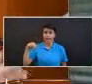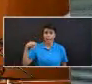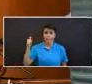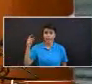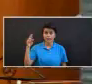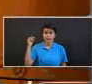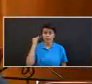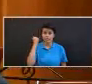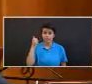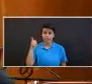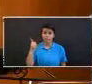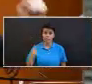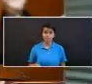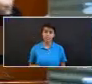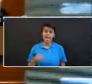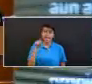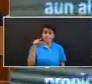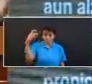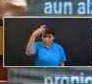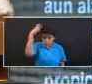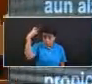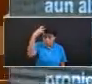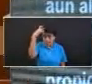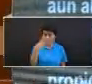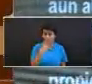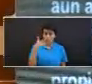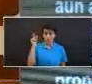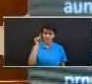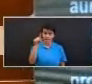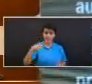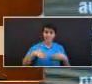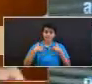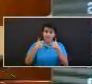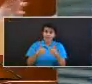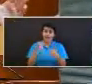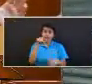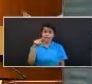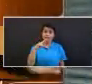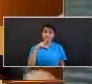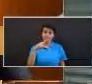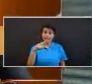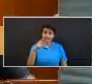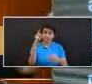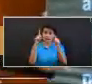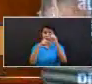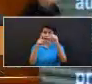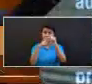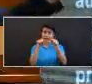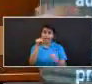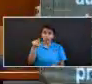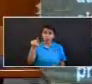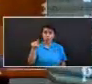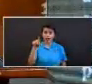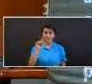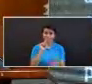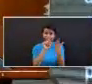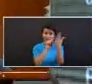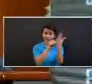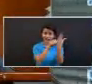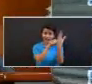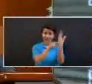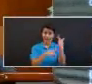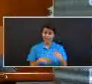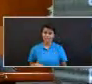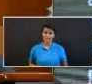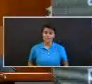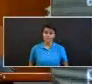de Dios, él le sanaría, él declararía la palabra, él lo tocaría. Y